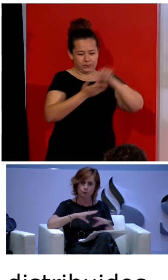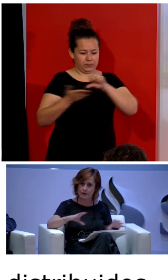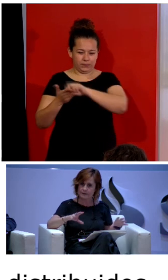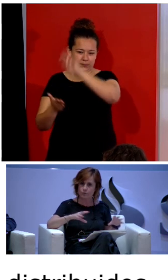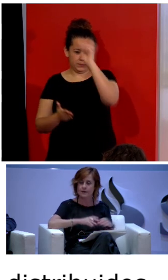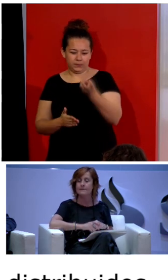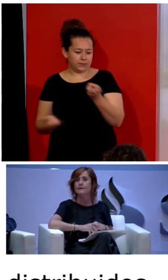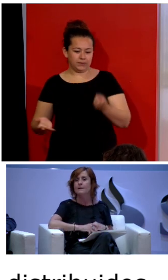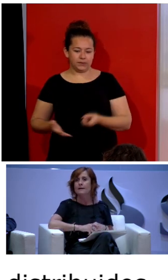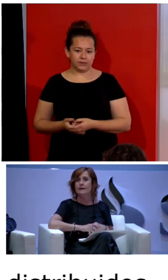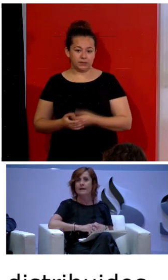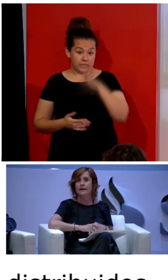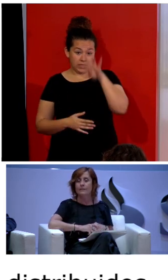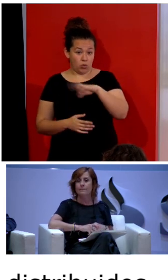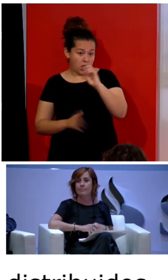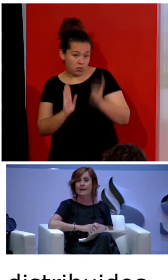por toda Cataluña.